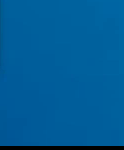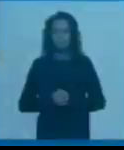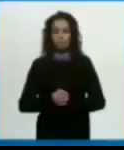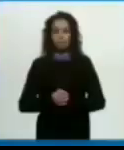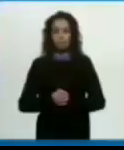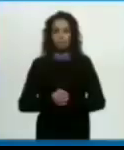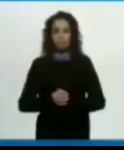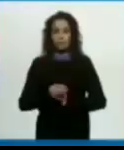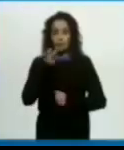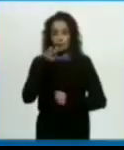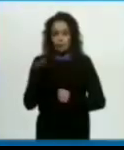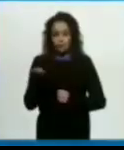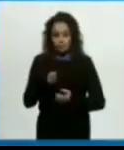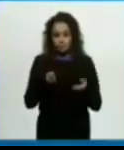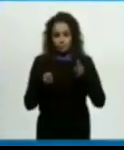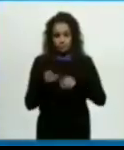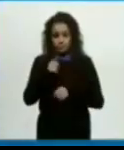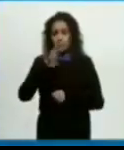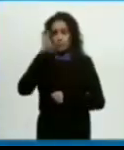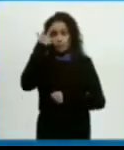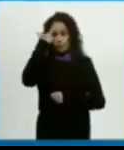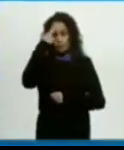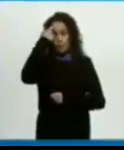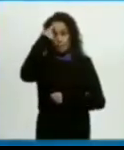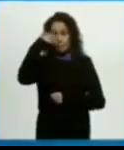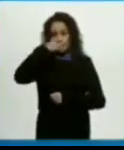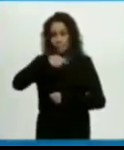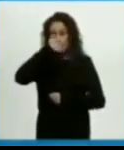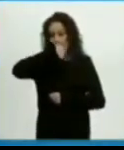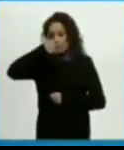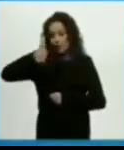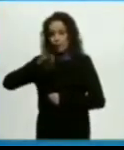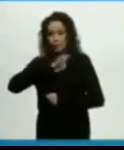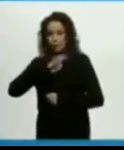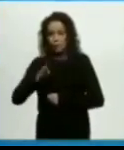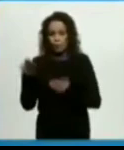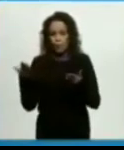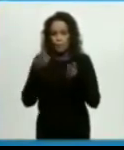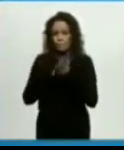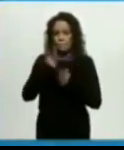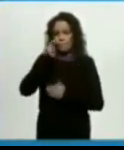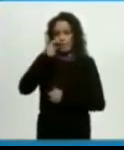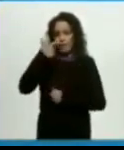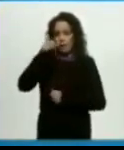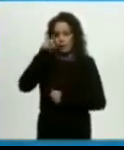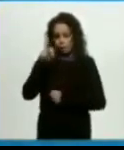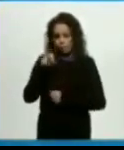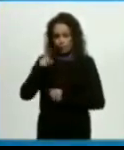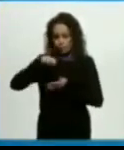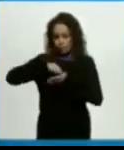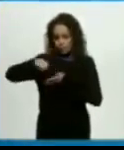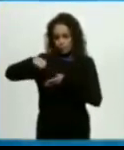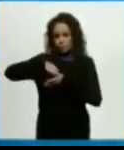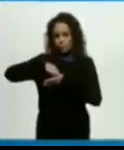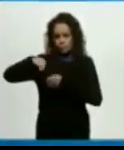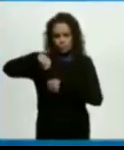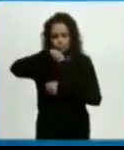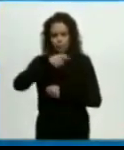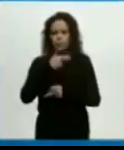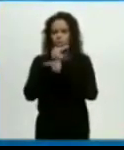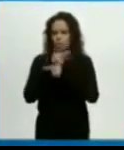Estos dobles se hacen para definir los límites de cada lado. Ponemos el pegamento a las pestañas y lo vamos pegando con